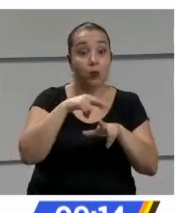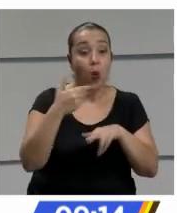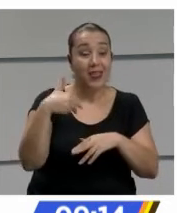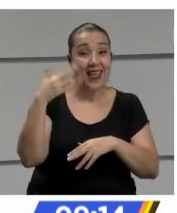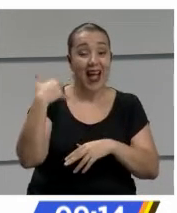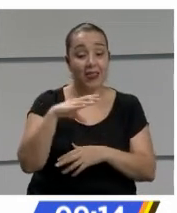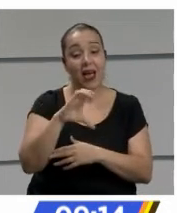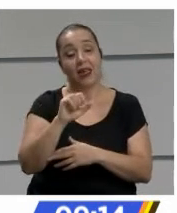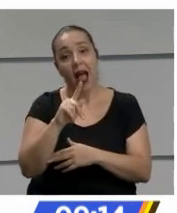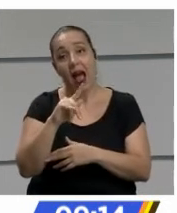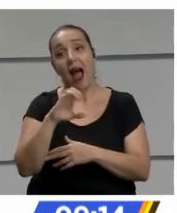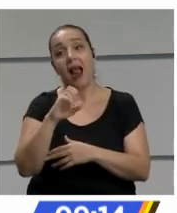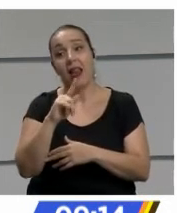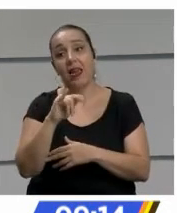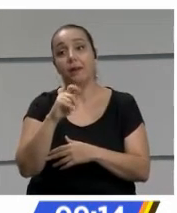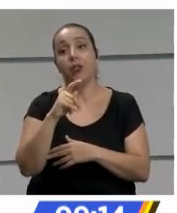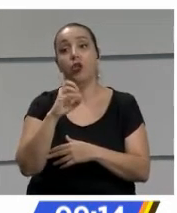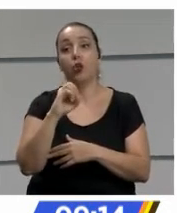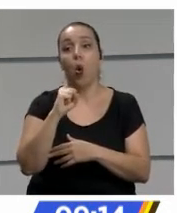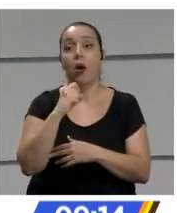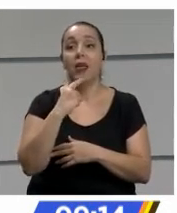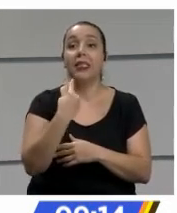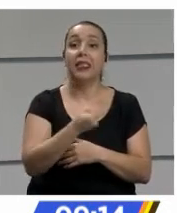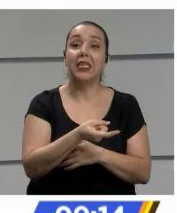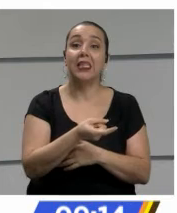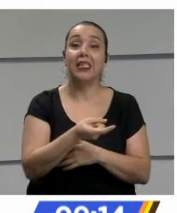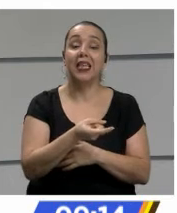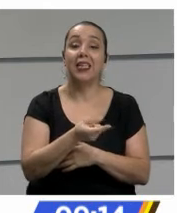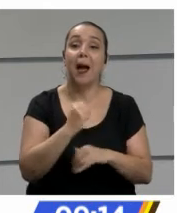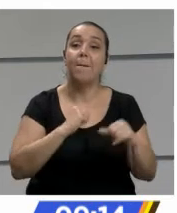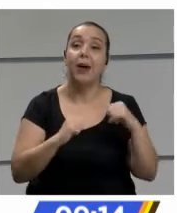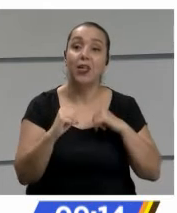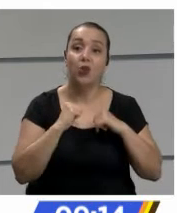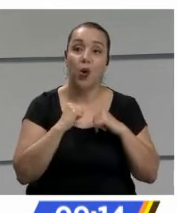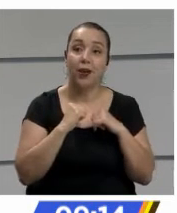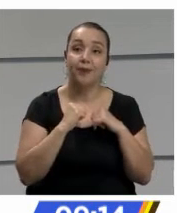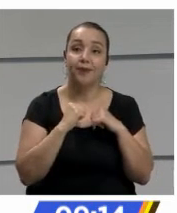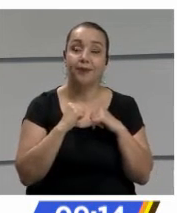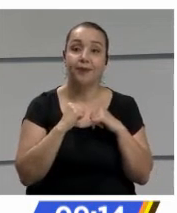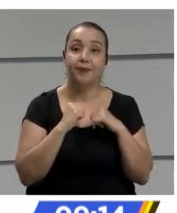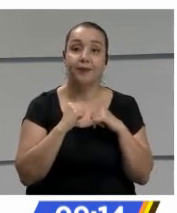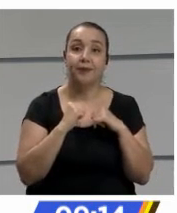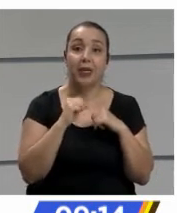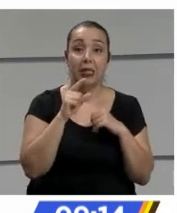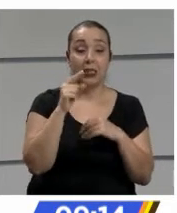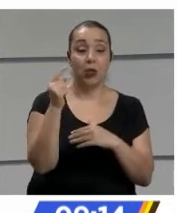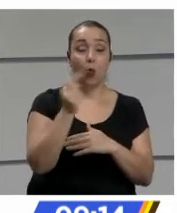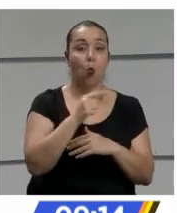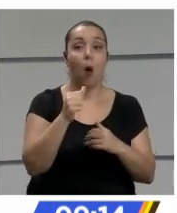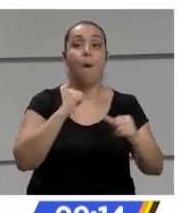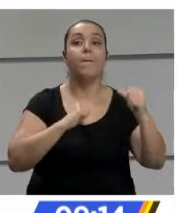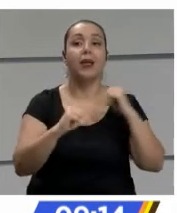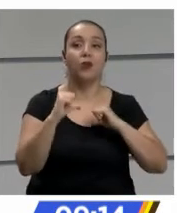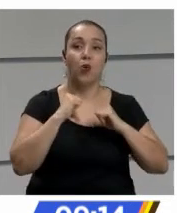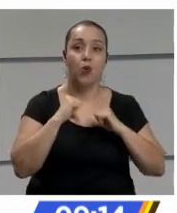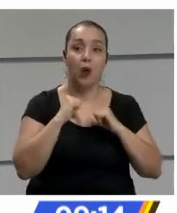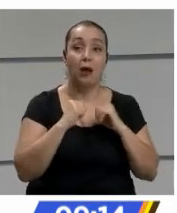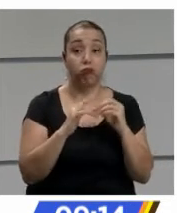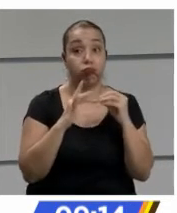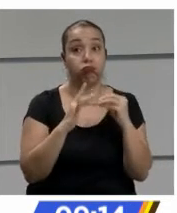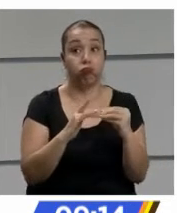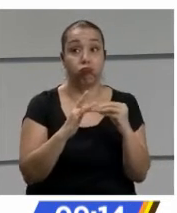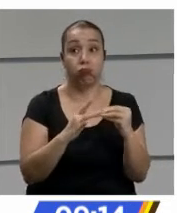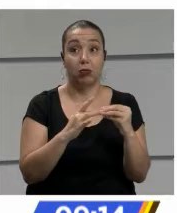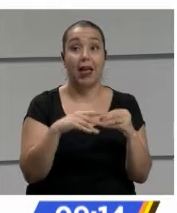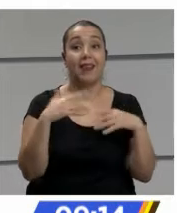respuesta de la anterior fue Calipso. Okay. Entonces este vamos. Sí tenemos que decirla porque no está en pantalla. Vamos por la que sigue. Un personaje